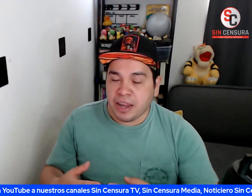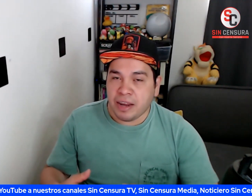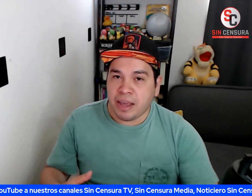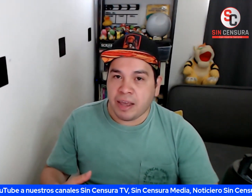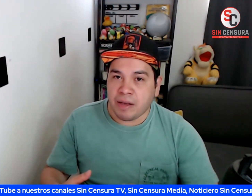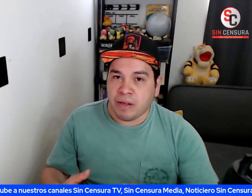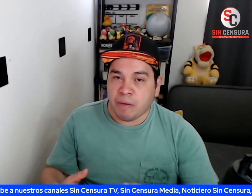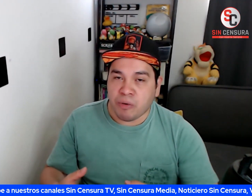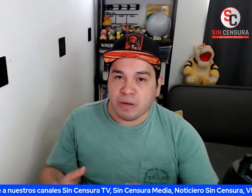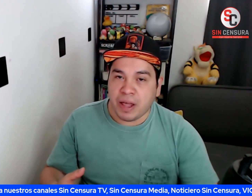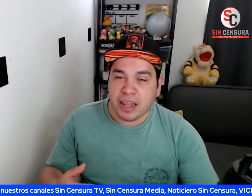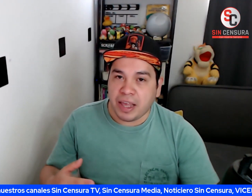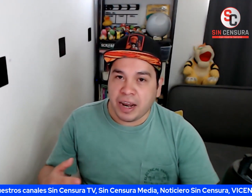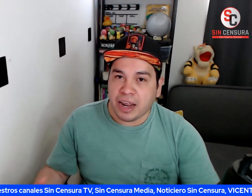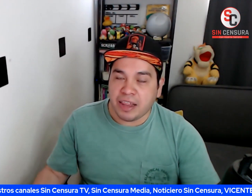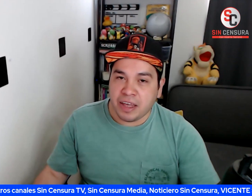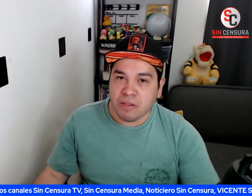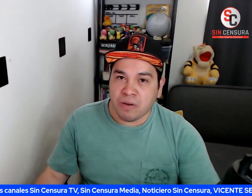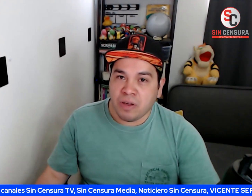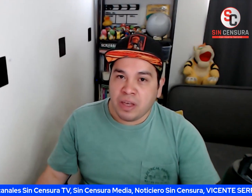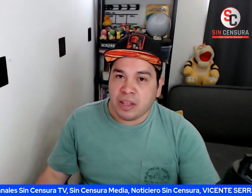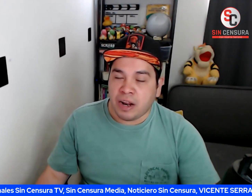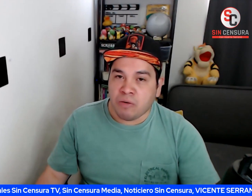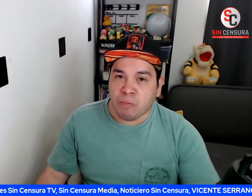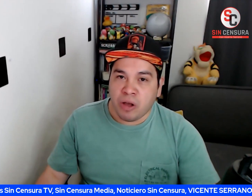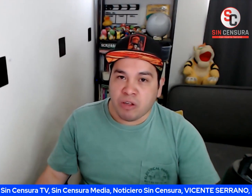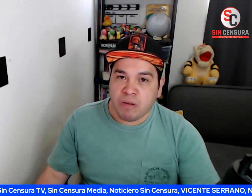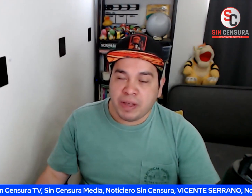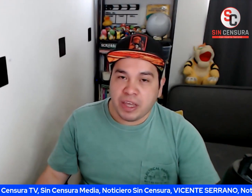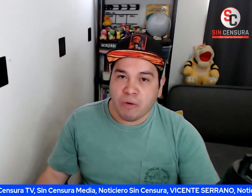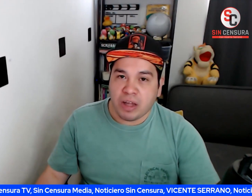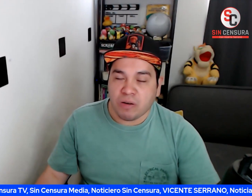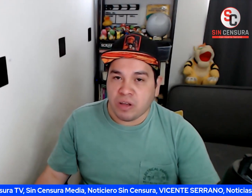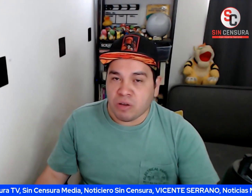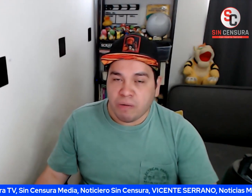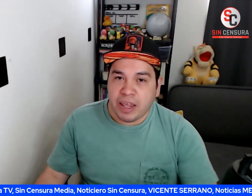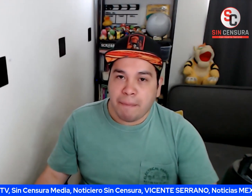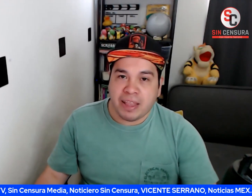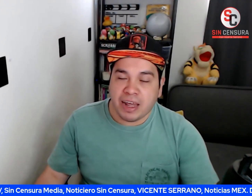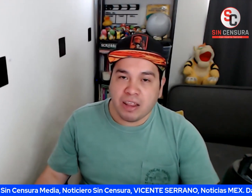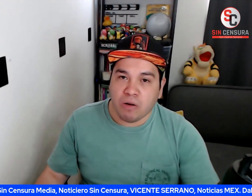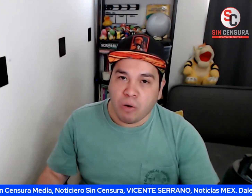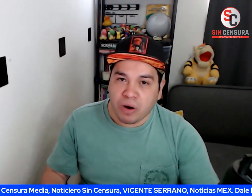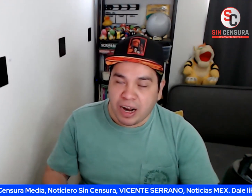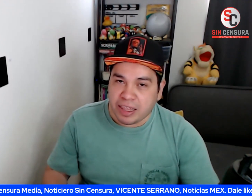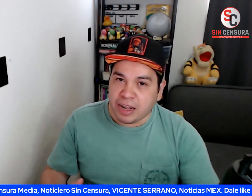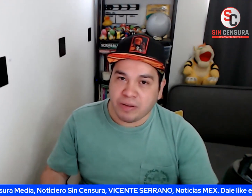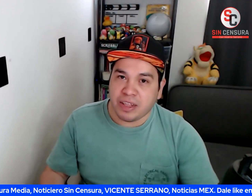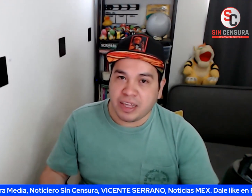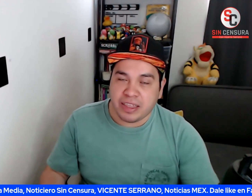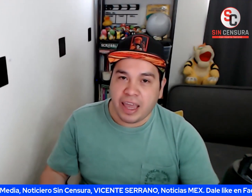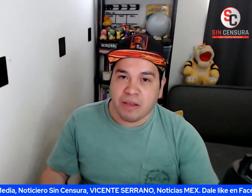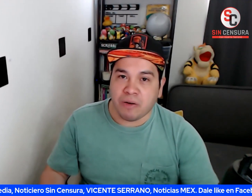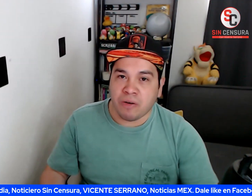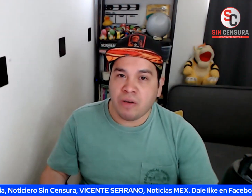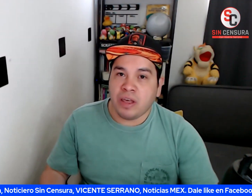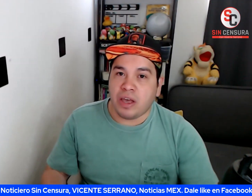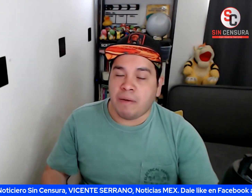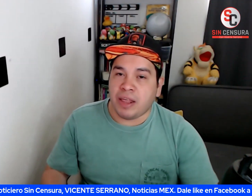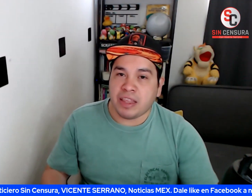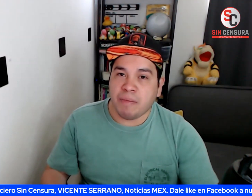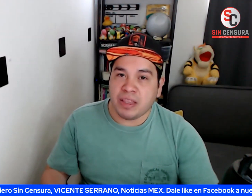que tienen la posibilidad de seguir creciendo rumbo al 2024, y todo va a depender de lo que ocurra en las elecciones de este año,